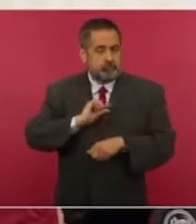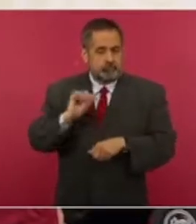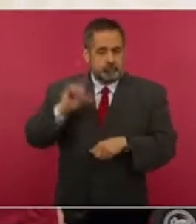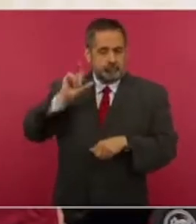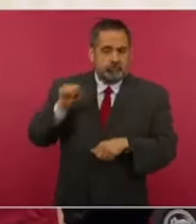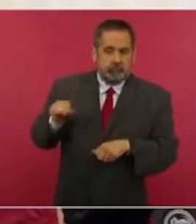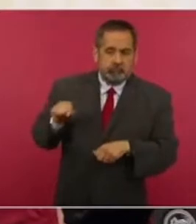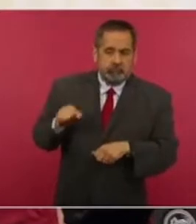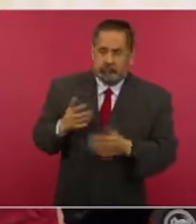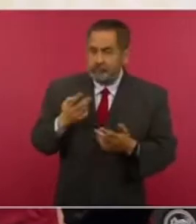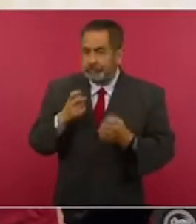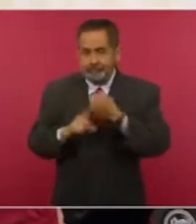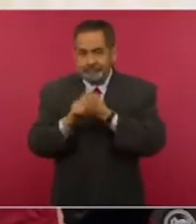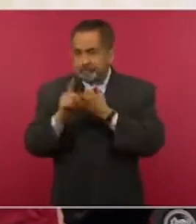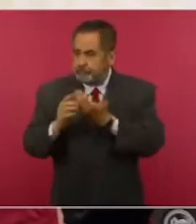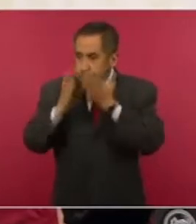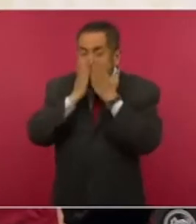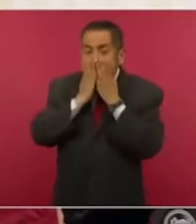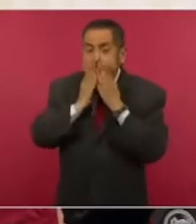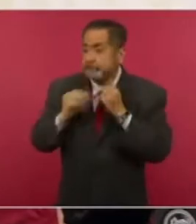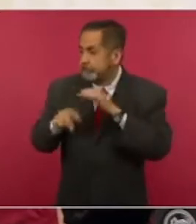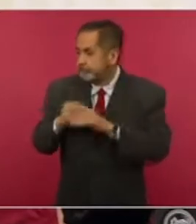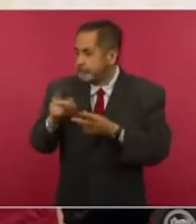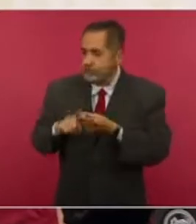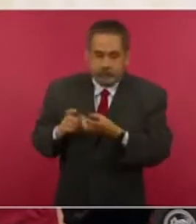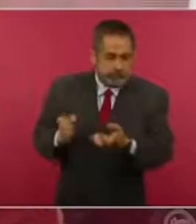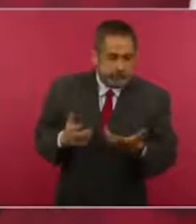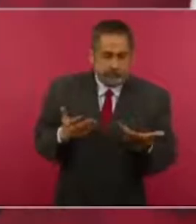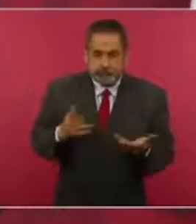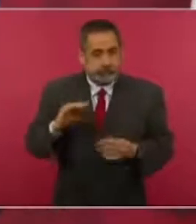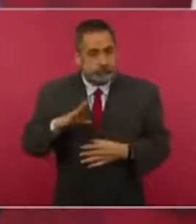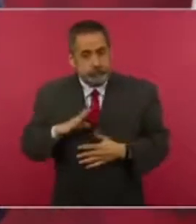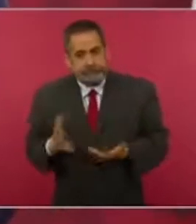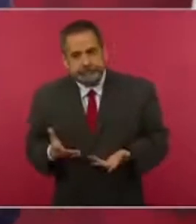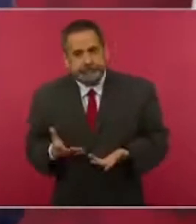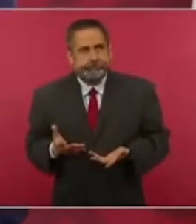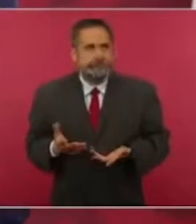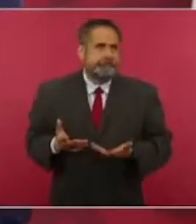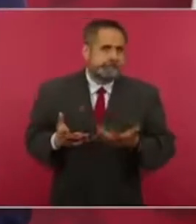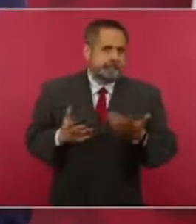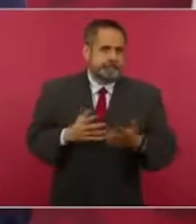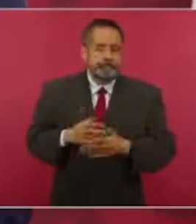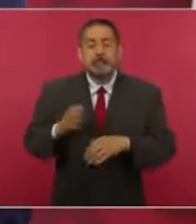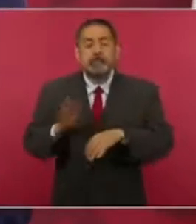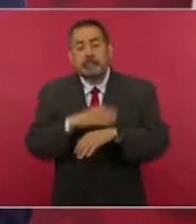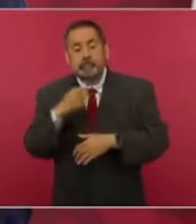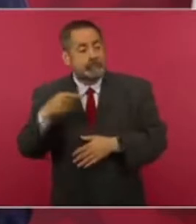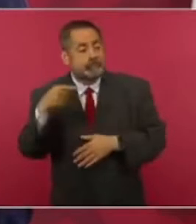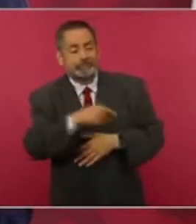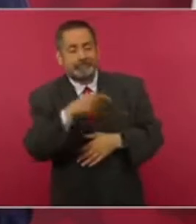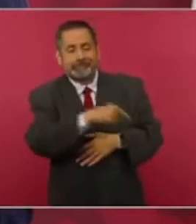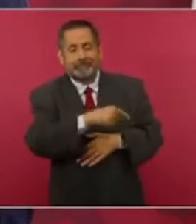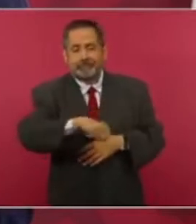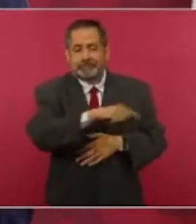problema estructural de fondo, porque estos neoliberales,